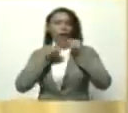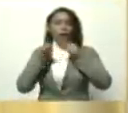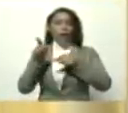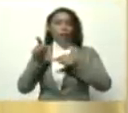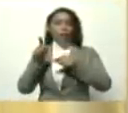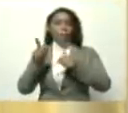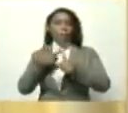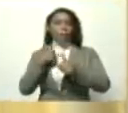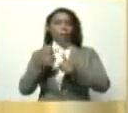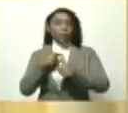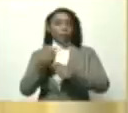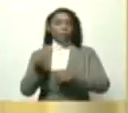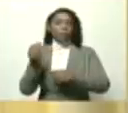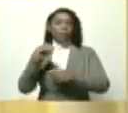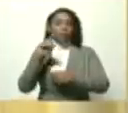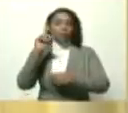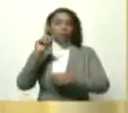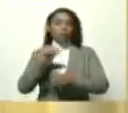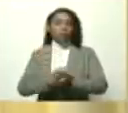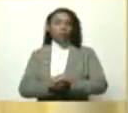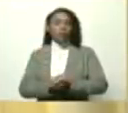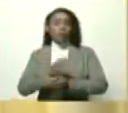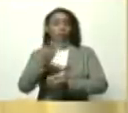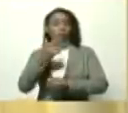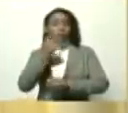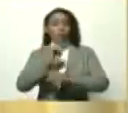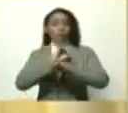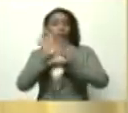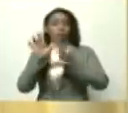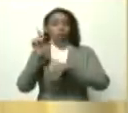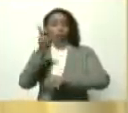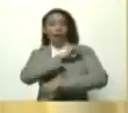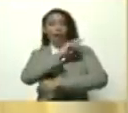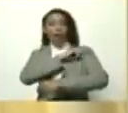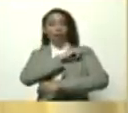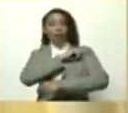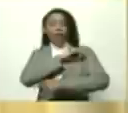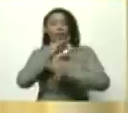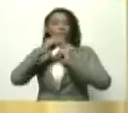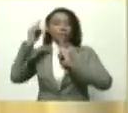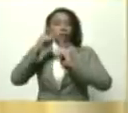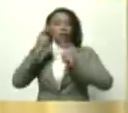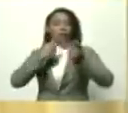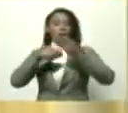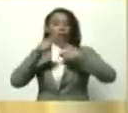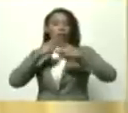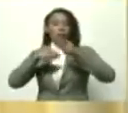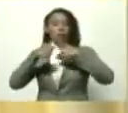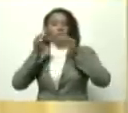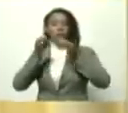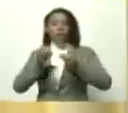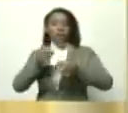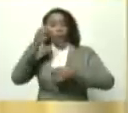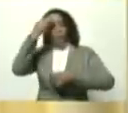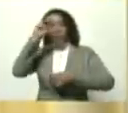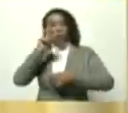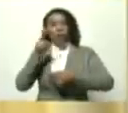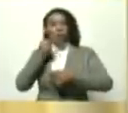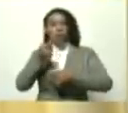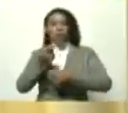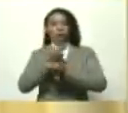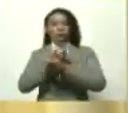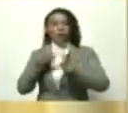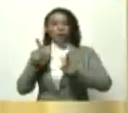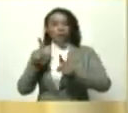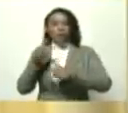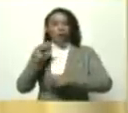en principio. También, cuando usted ha declarado como jefe de la plataforma de negociación oficial en México, ha insistido en la liberación